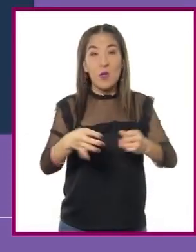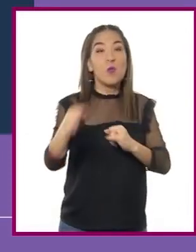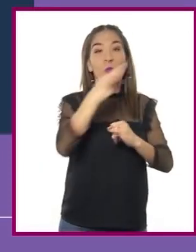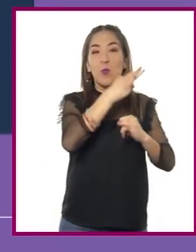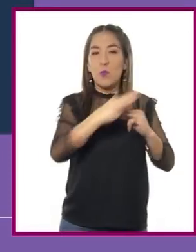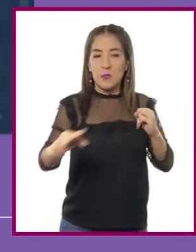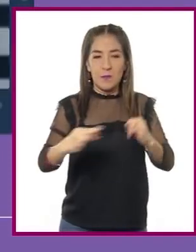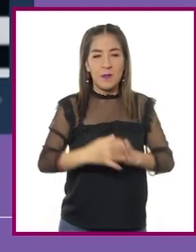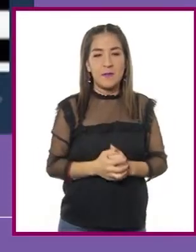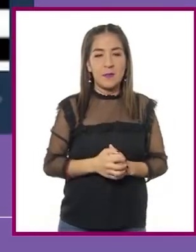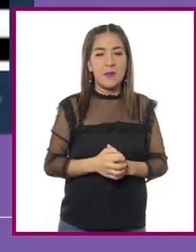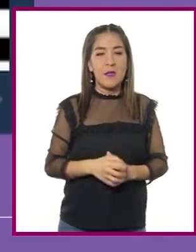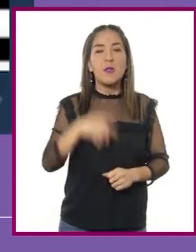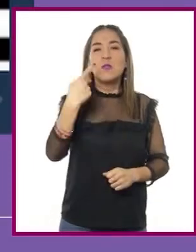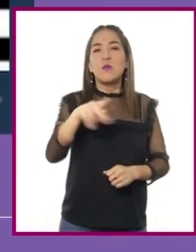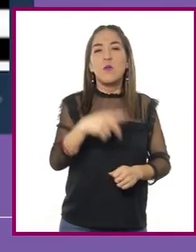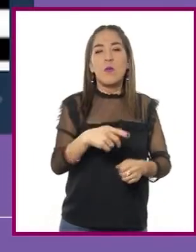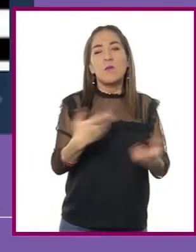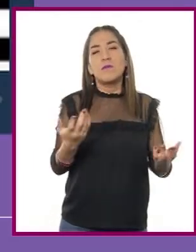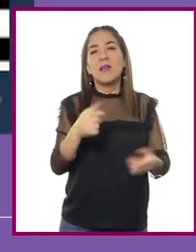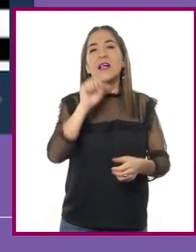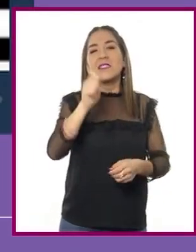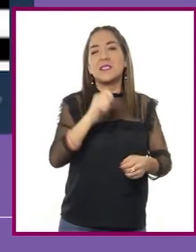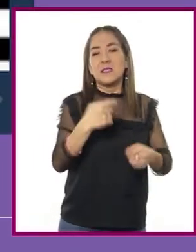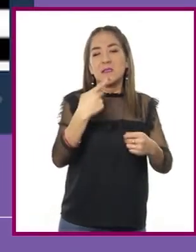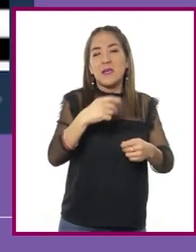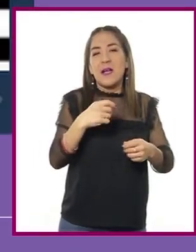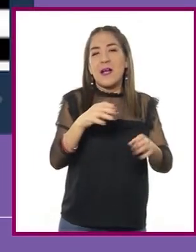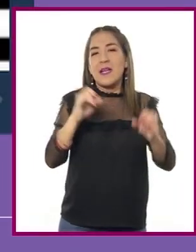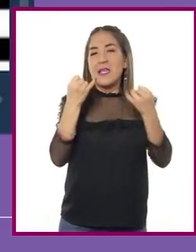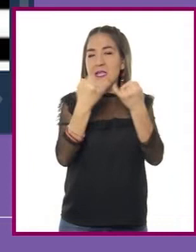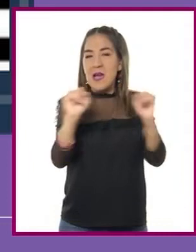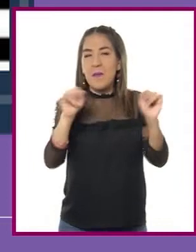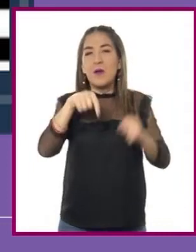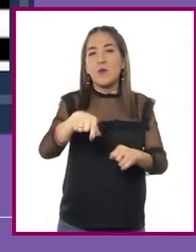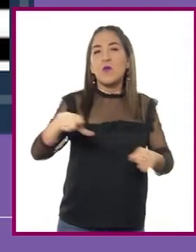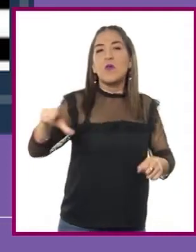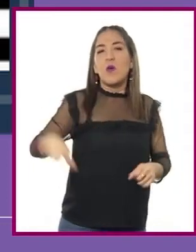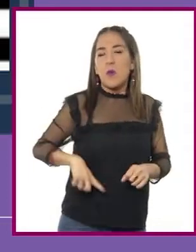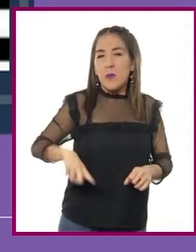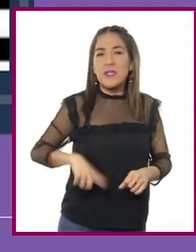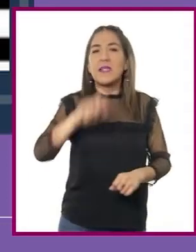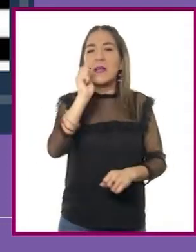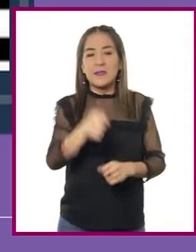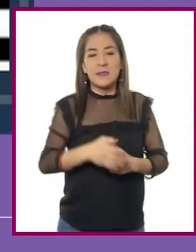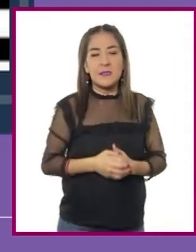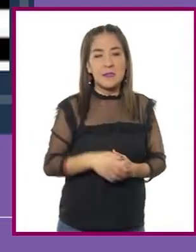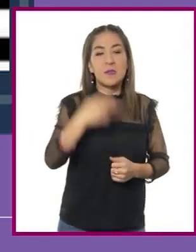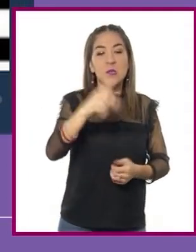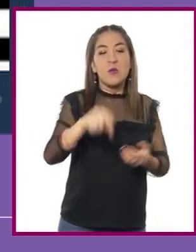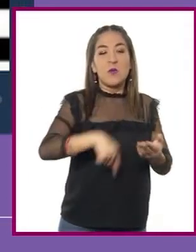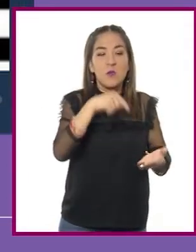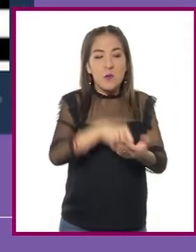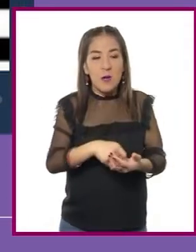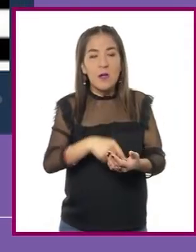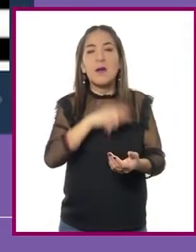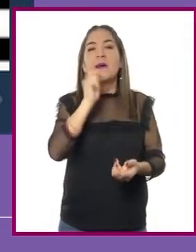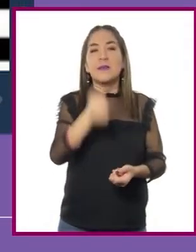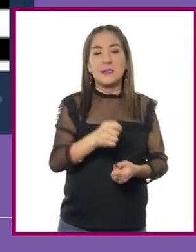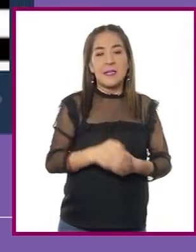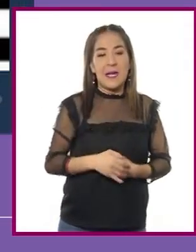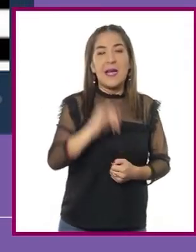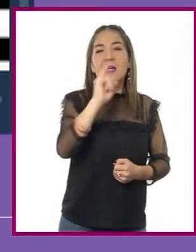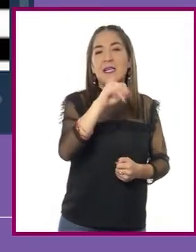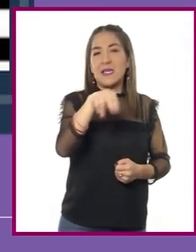último, los organismos autónomos, integrantes de los organismos autónomos nacionales y locales como el